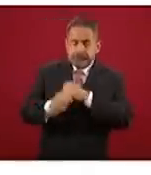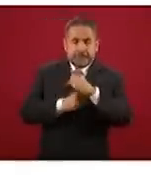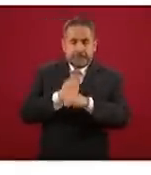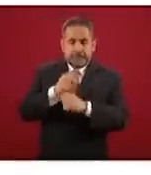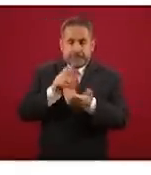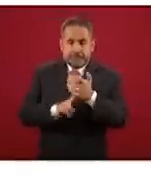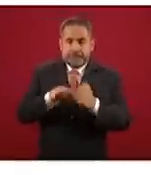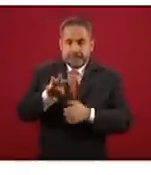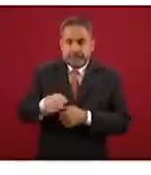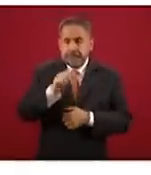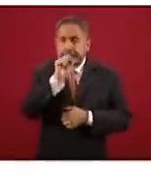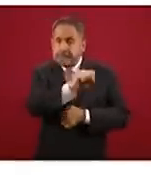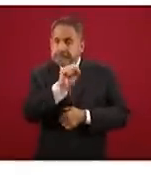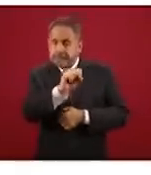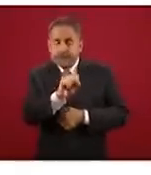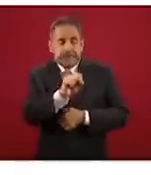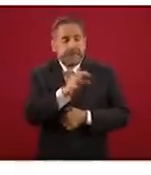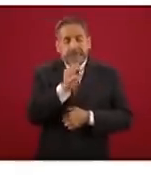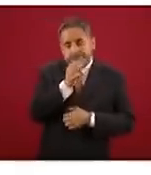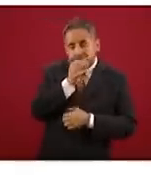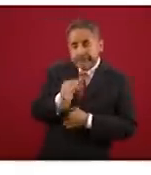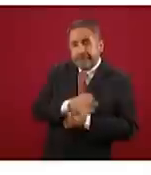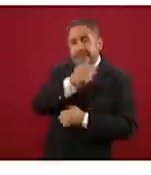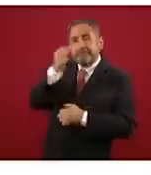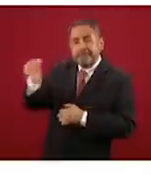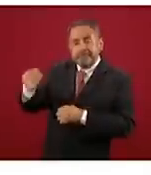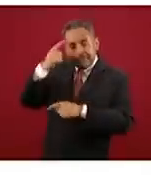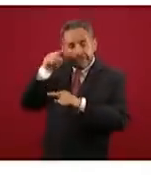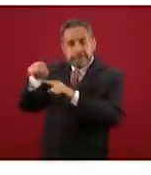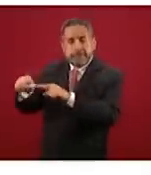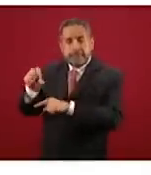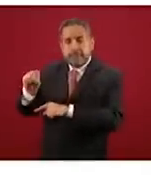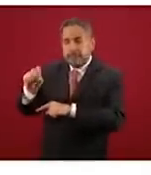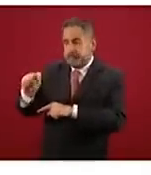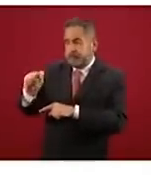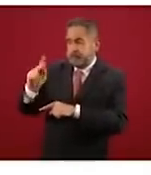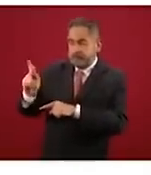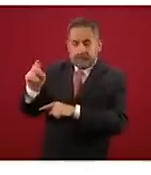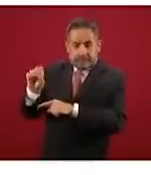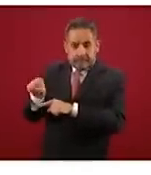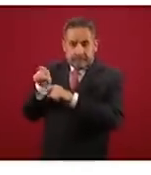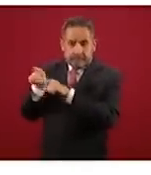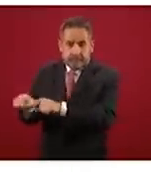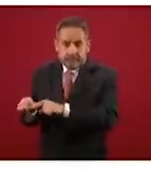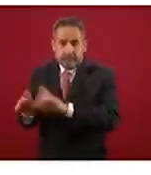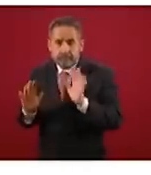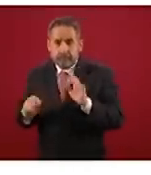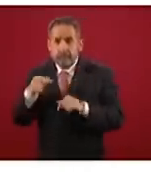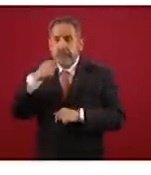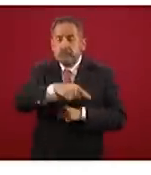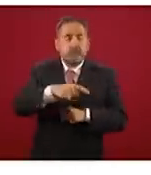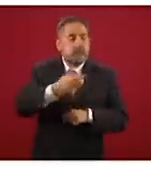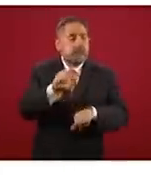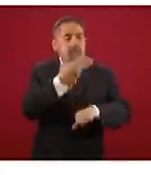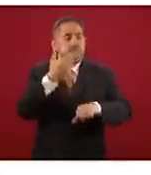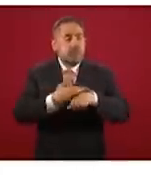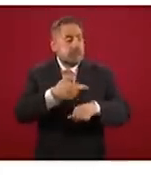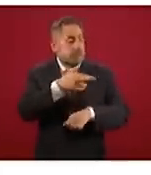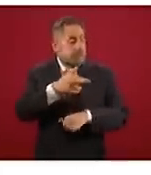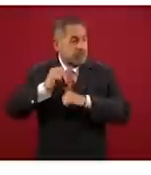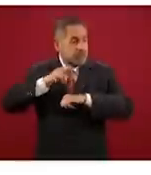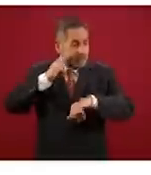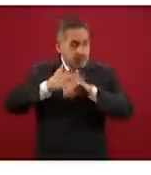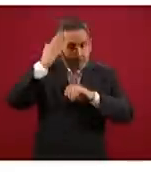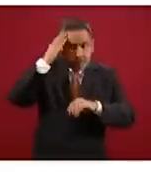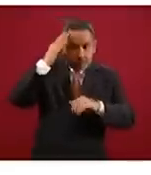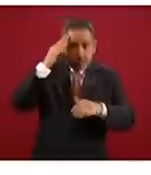2019, el sindicato notificó a la Secretaría del Trabajo de la renuncia de su